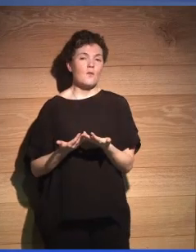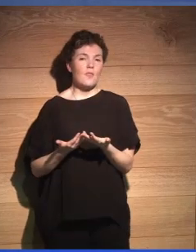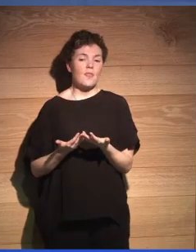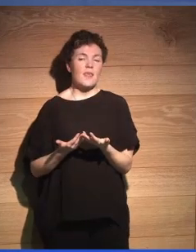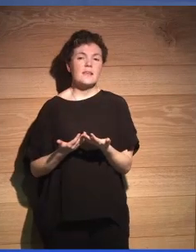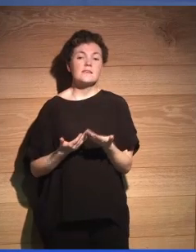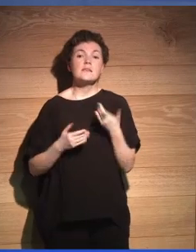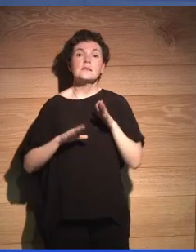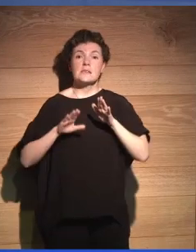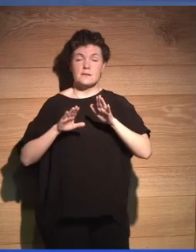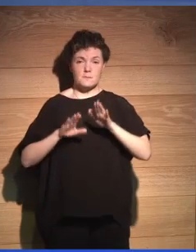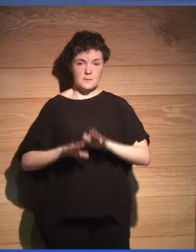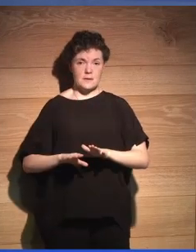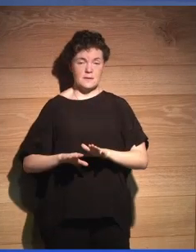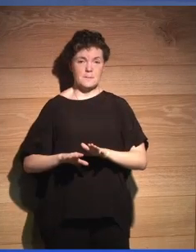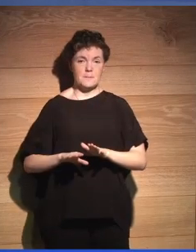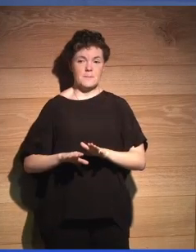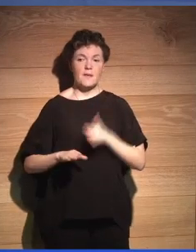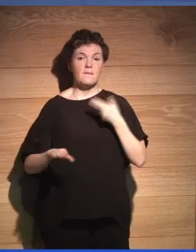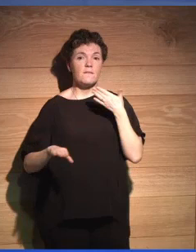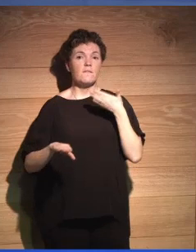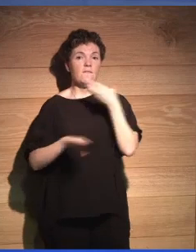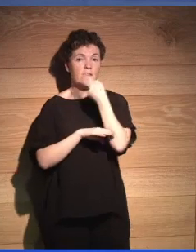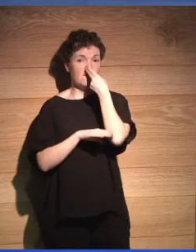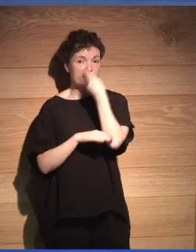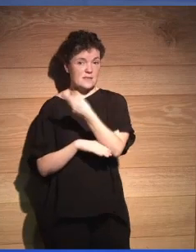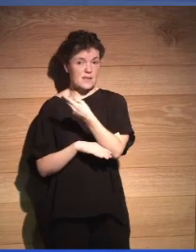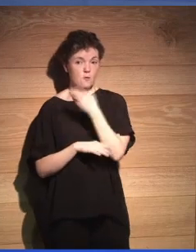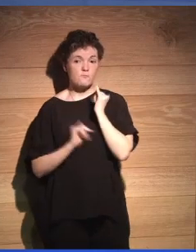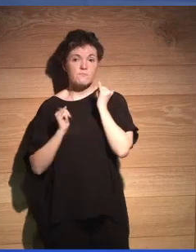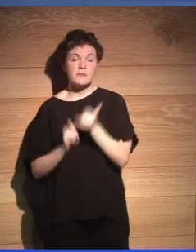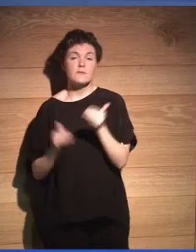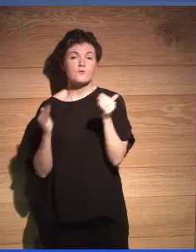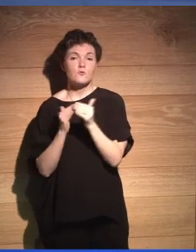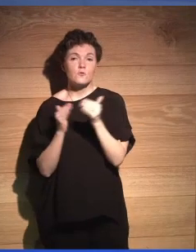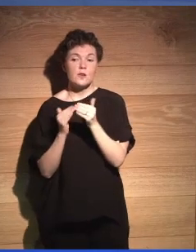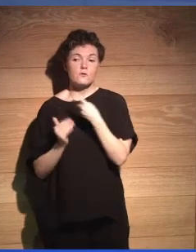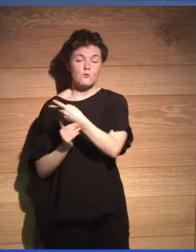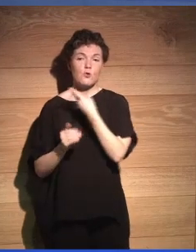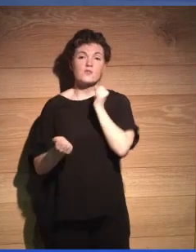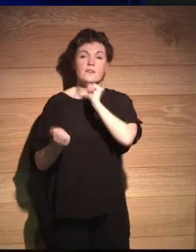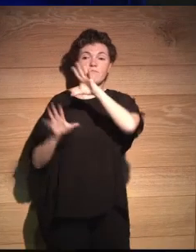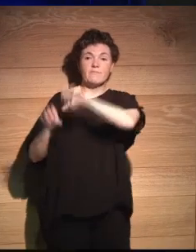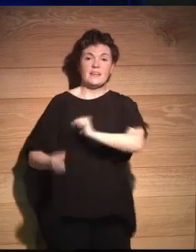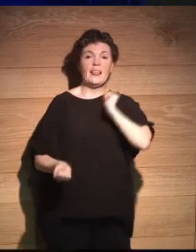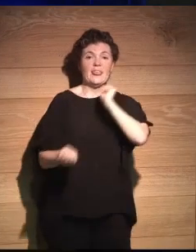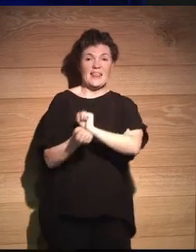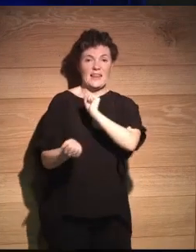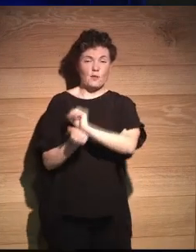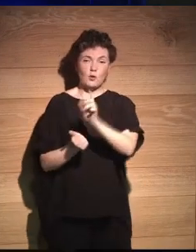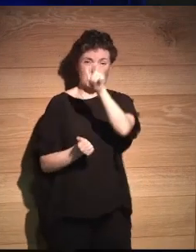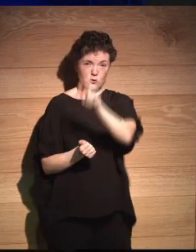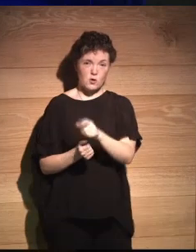hizo una parada en el camino y quería visitarle, pero nada más llegar a su casa, los dos fueron detenidos junto con otro